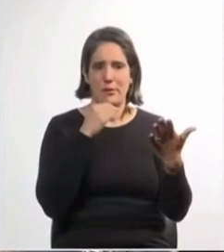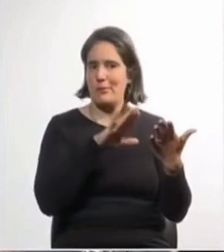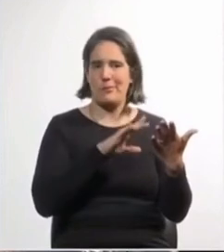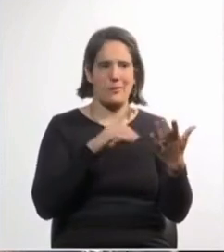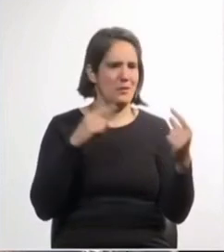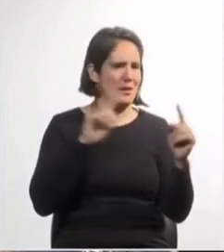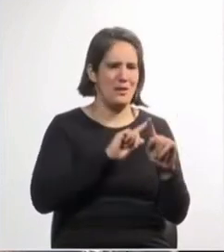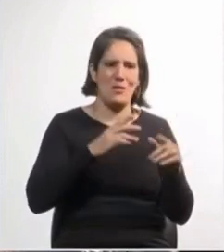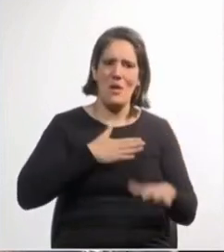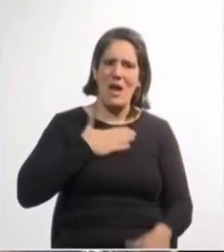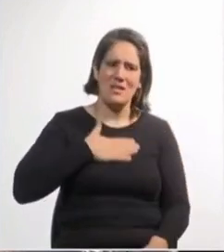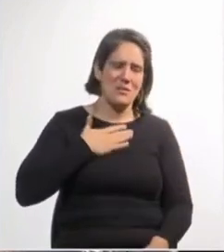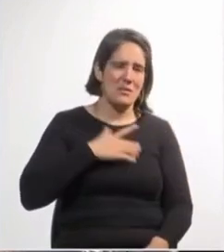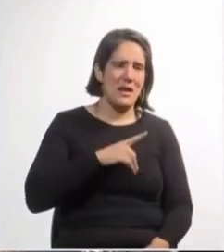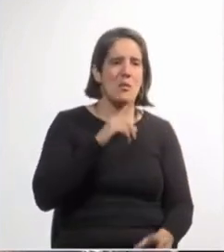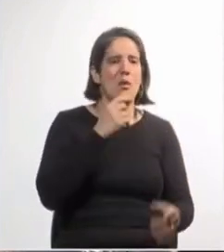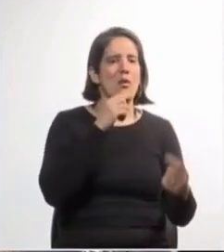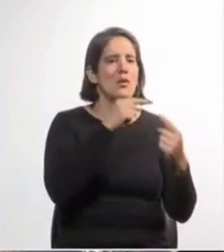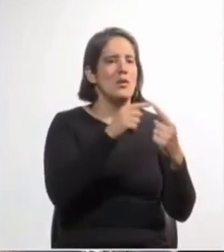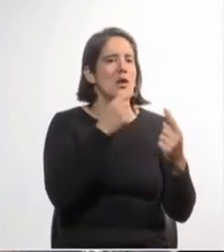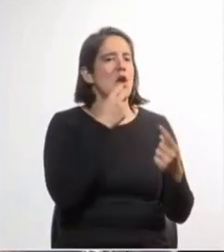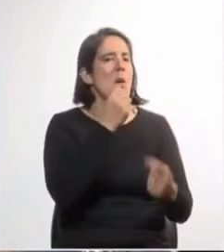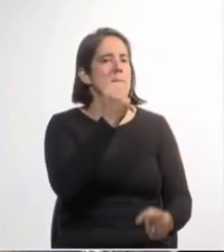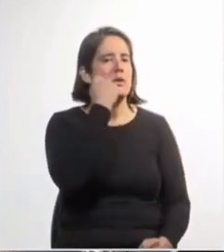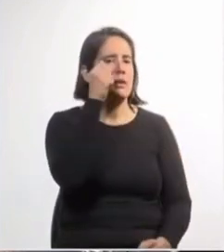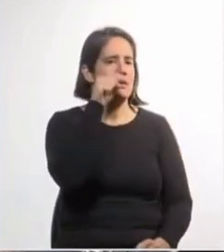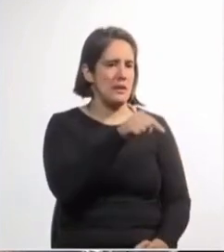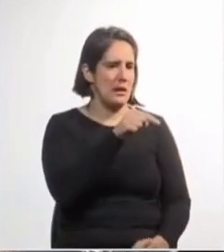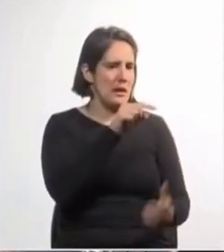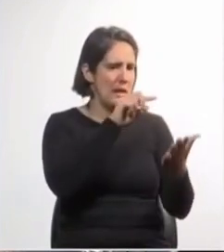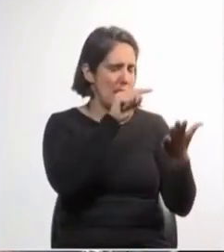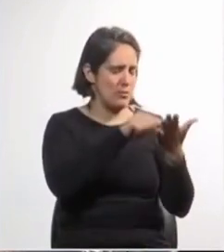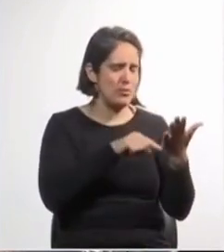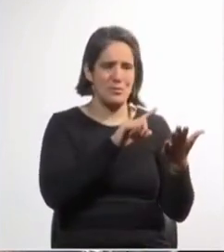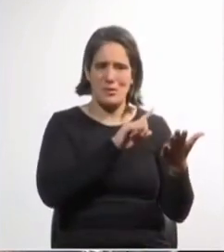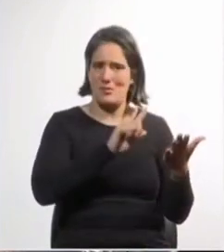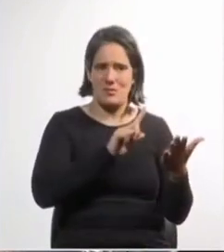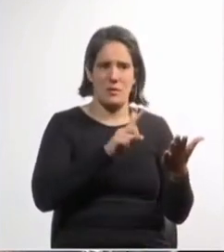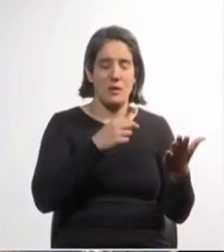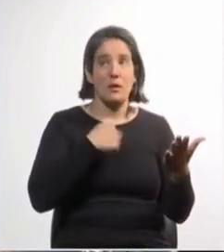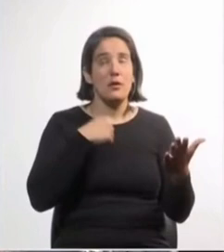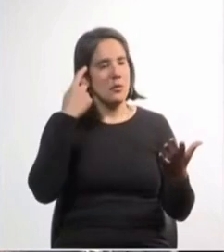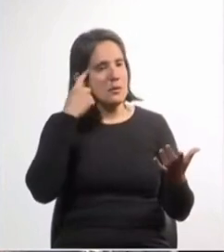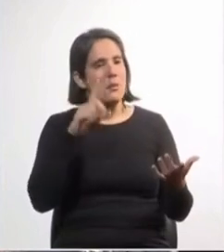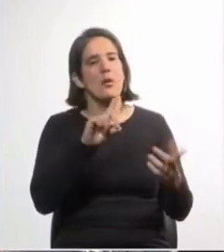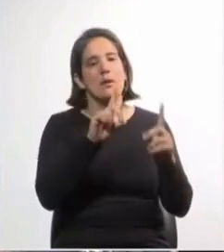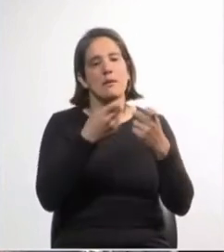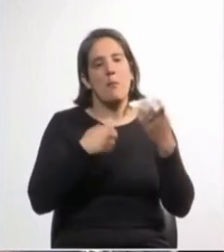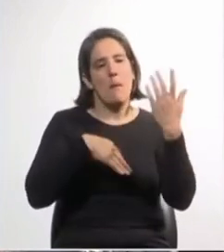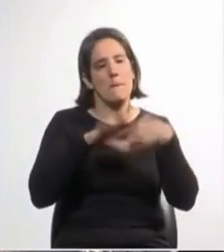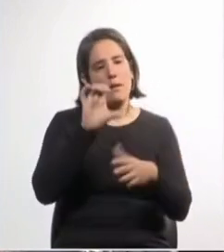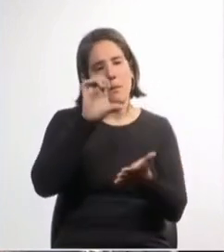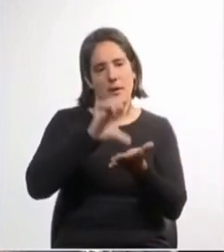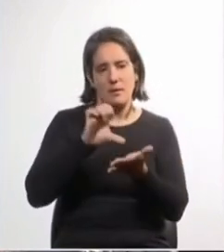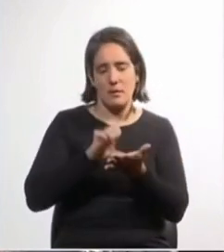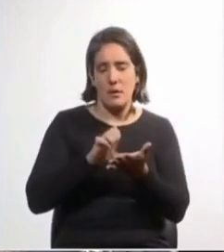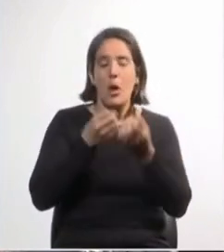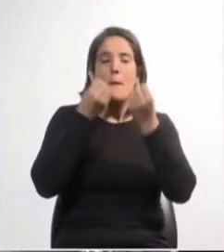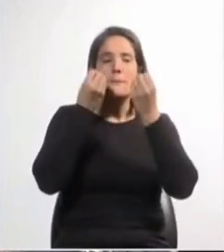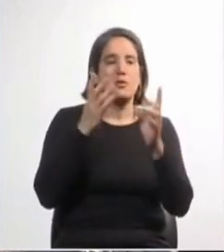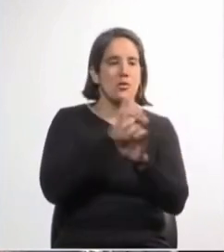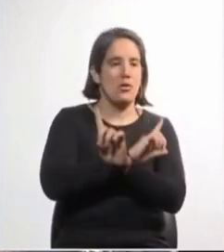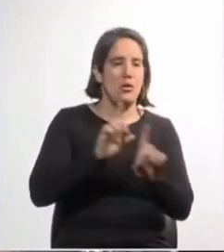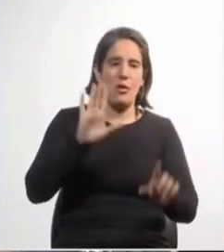que tiene el enfoque fiscal que desatiende las grandes necesidades nacionales. Por eso es que